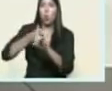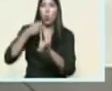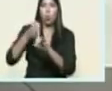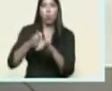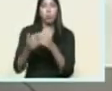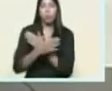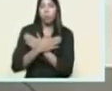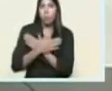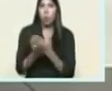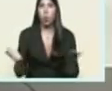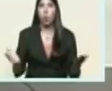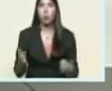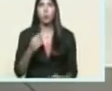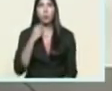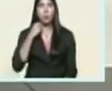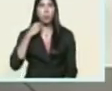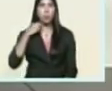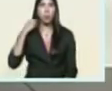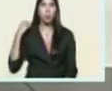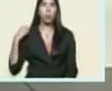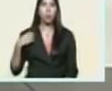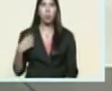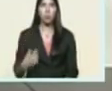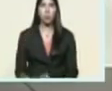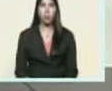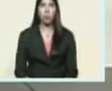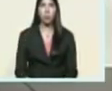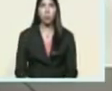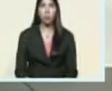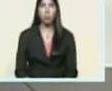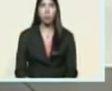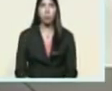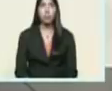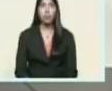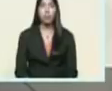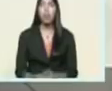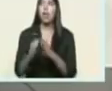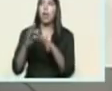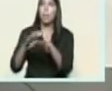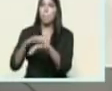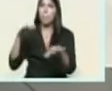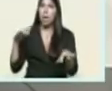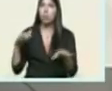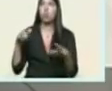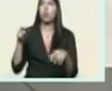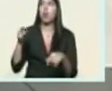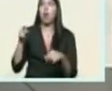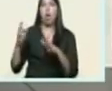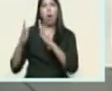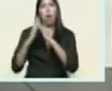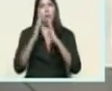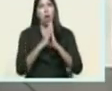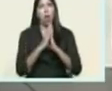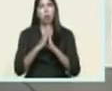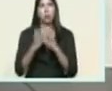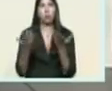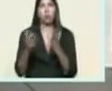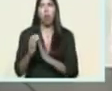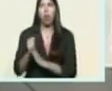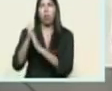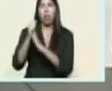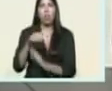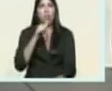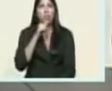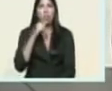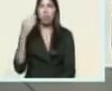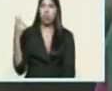la solidaridad y para el amor. Y el resto de los hogares, la gran mayoría son dirigidos por mujeres, los hogares en nuestras